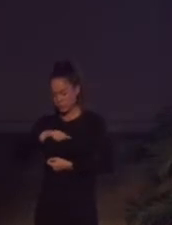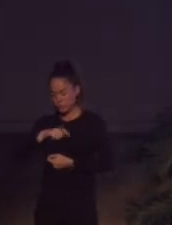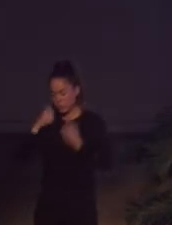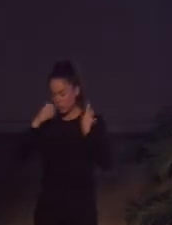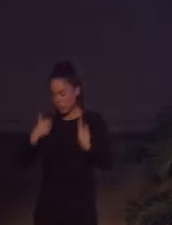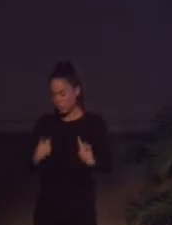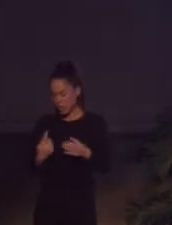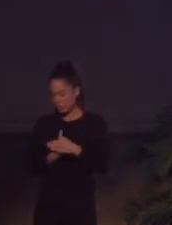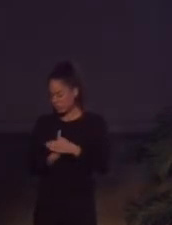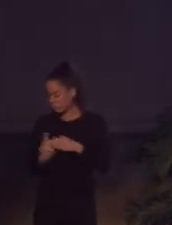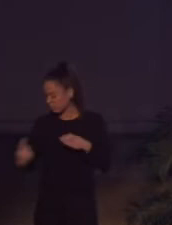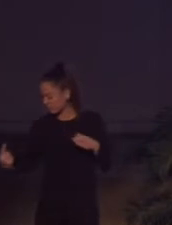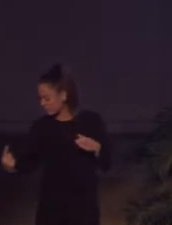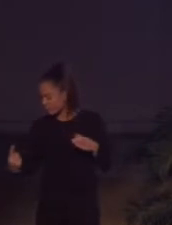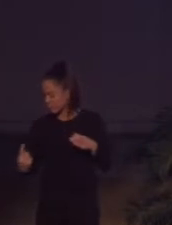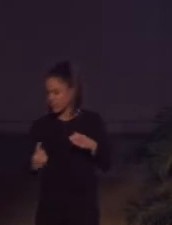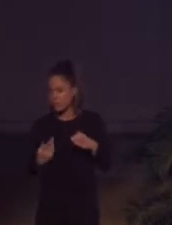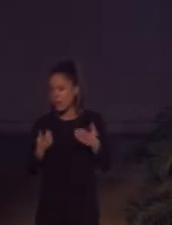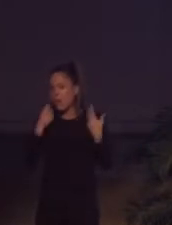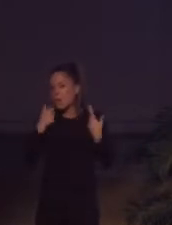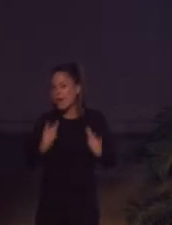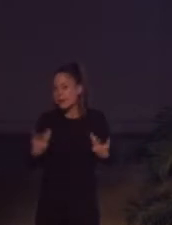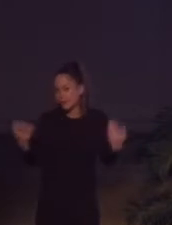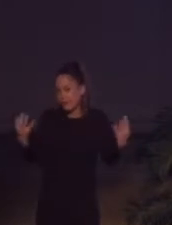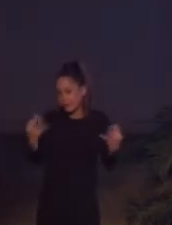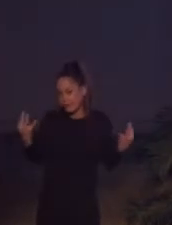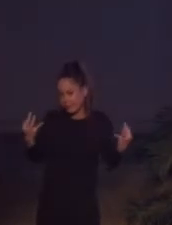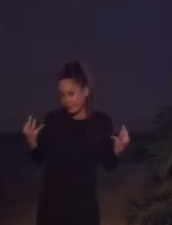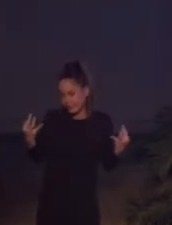y tenemos que entender la categoría de humano como...